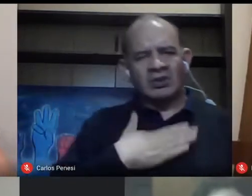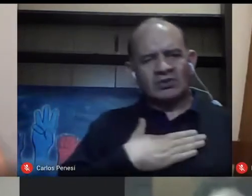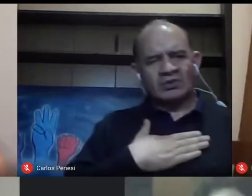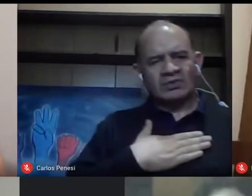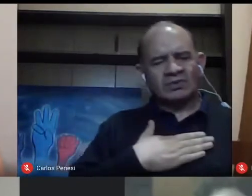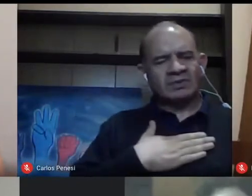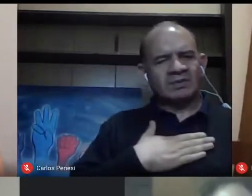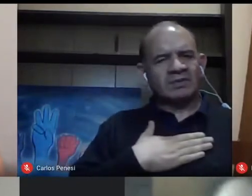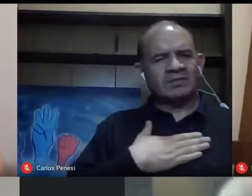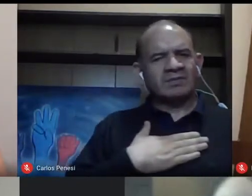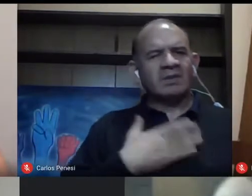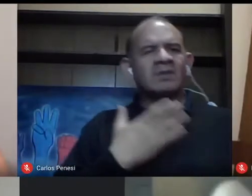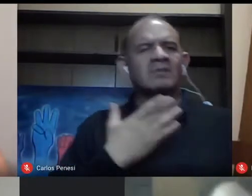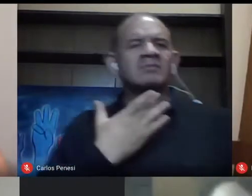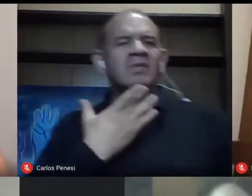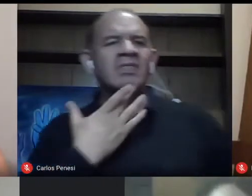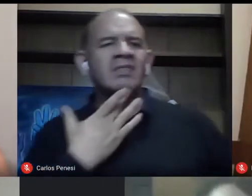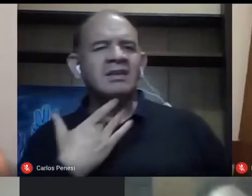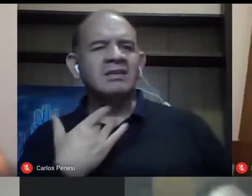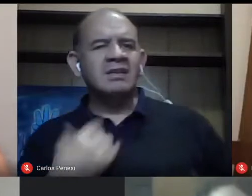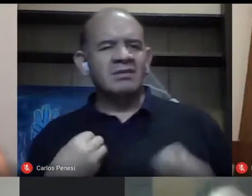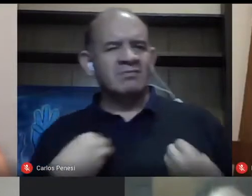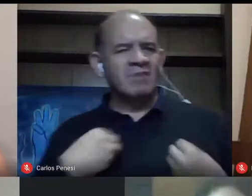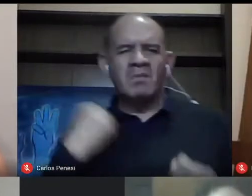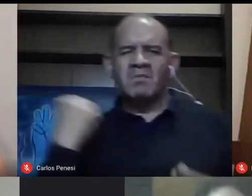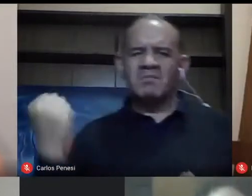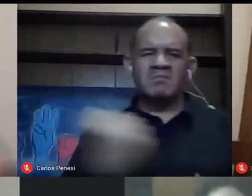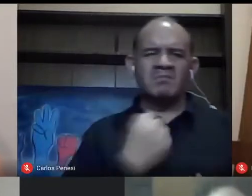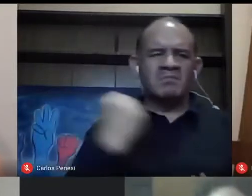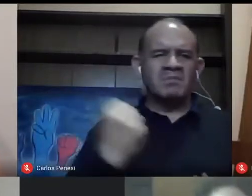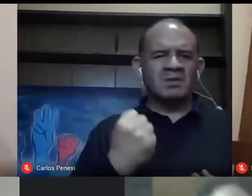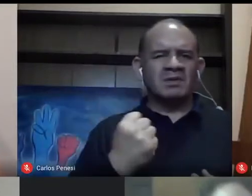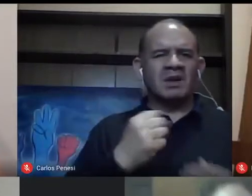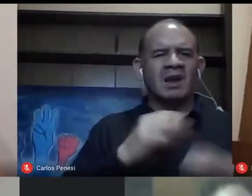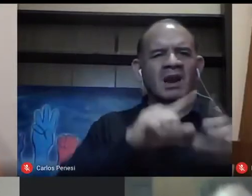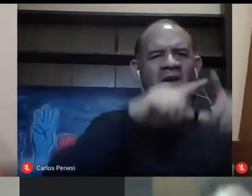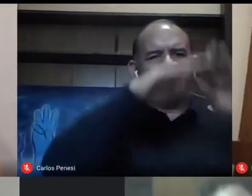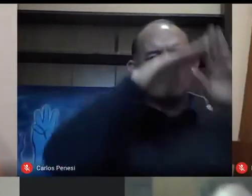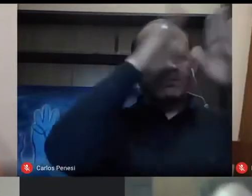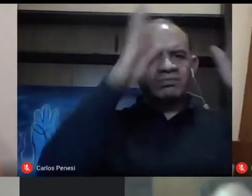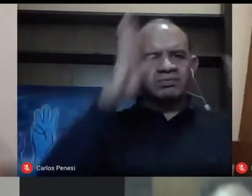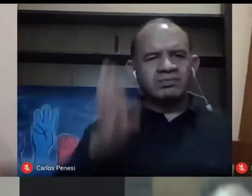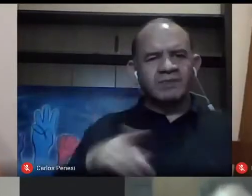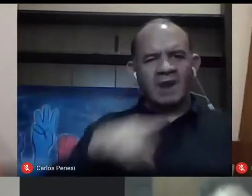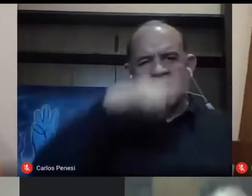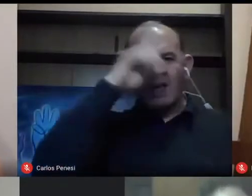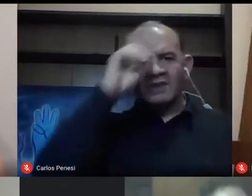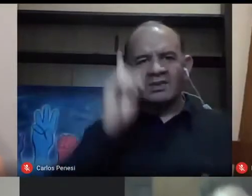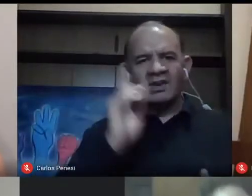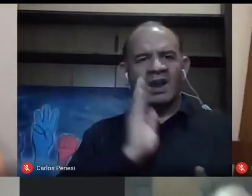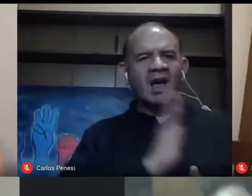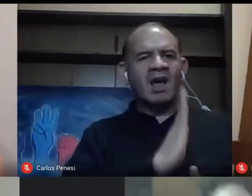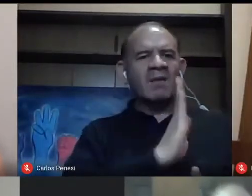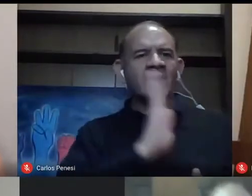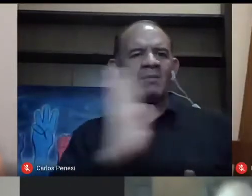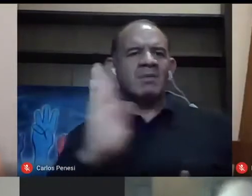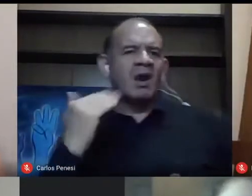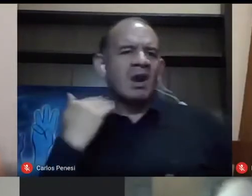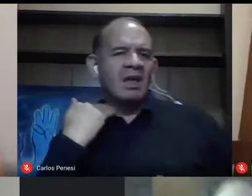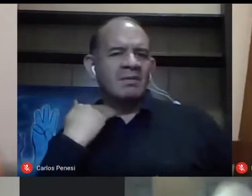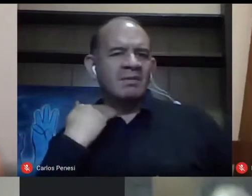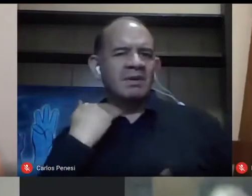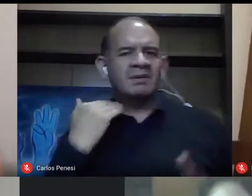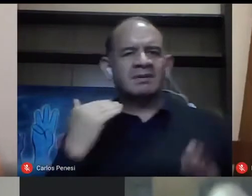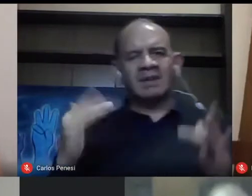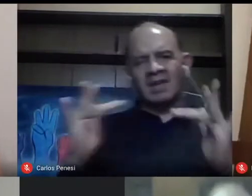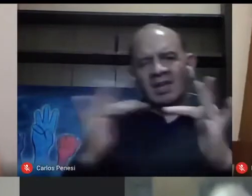un desafío para nosotros, creemos también, porque la Biblioteca Nacional tiene, digamos, un recorrido amplio en digitalización